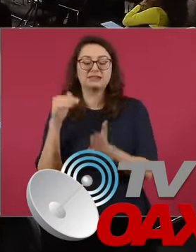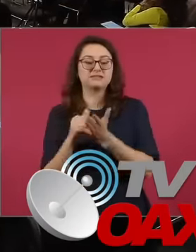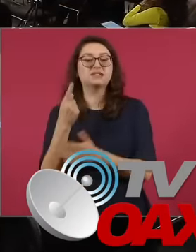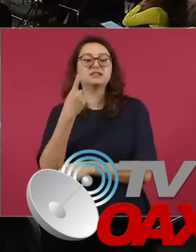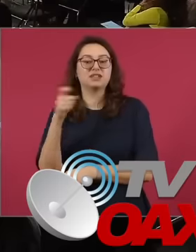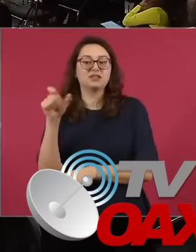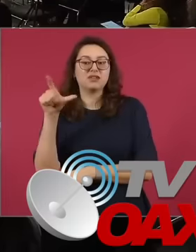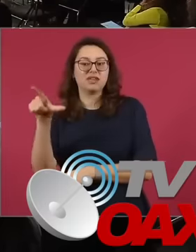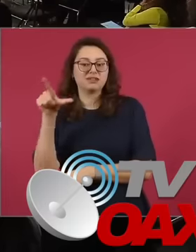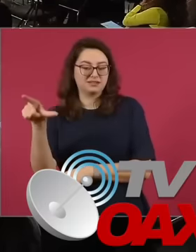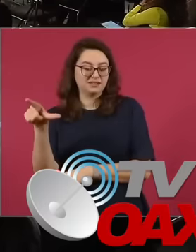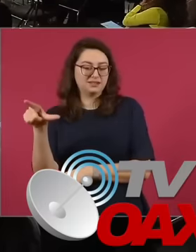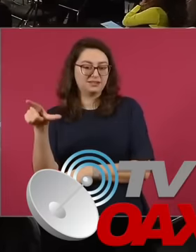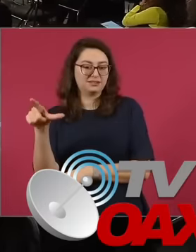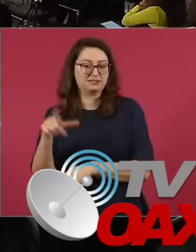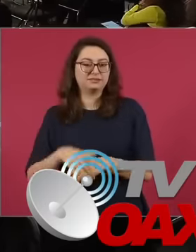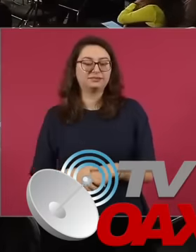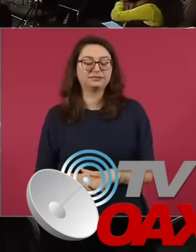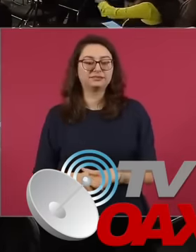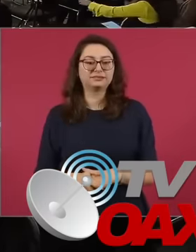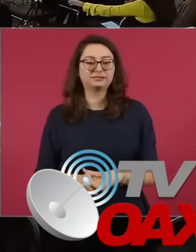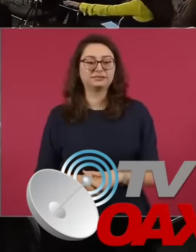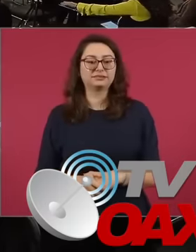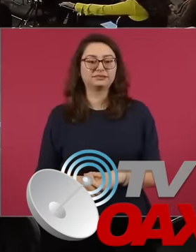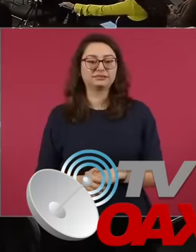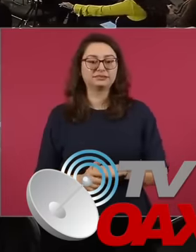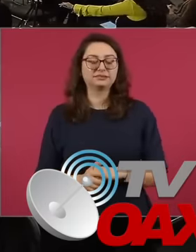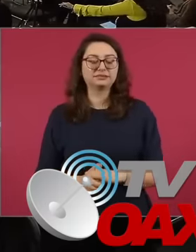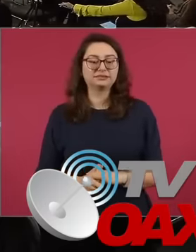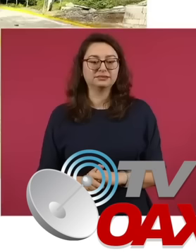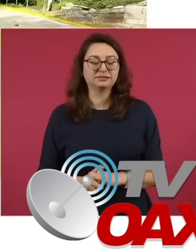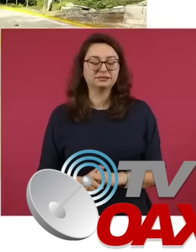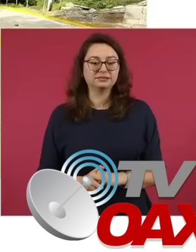3.117, pero ya estamos igual.